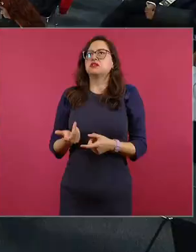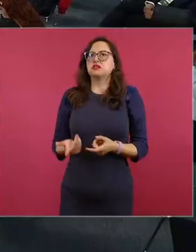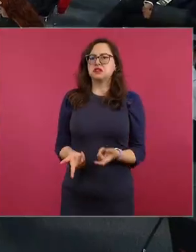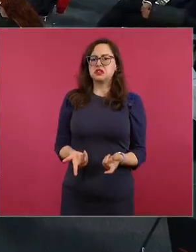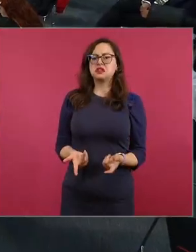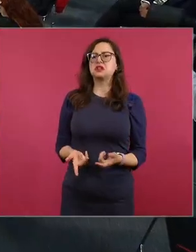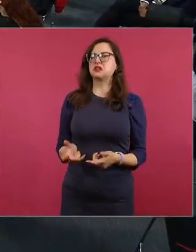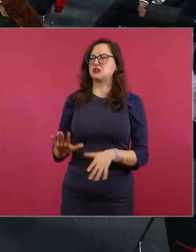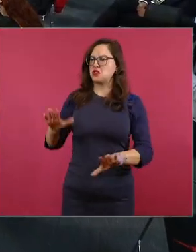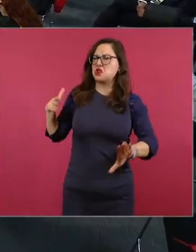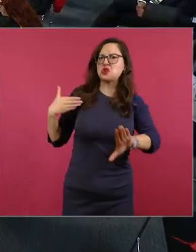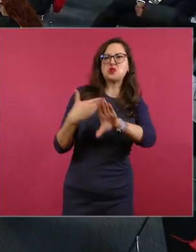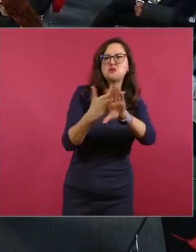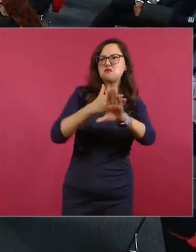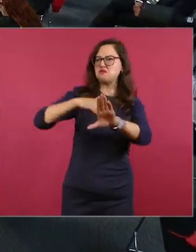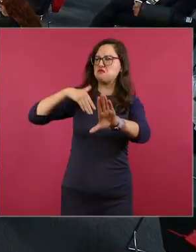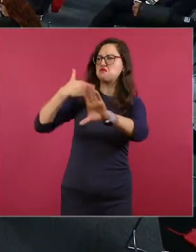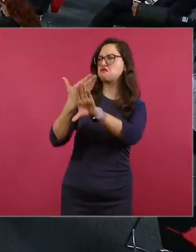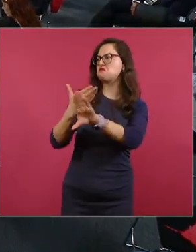reprimir,